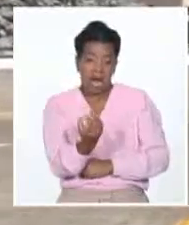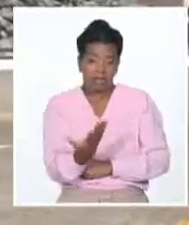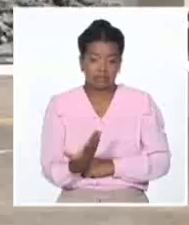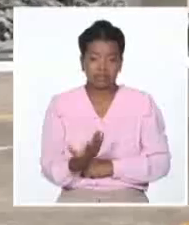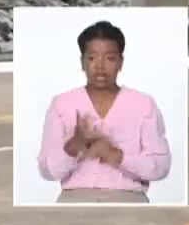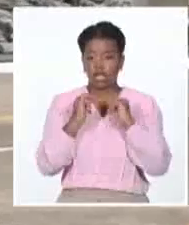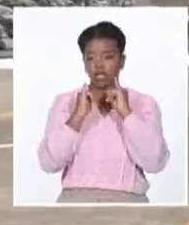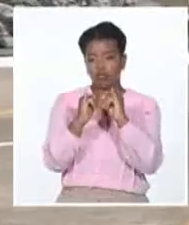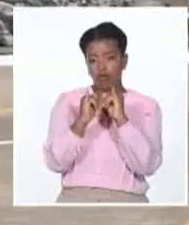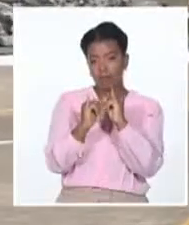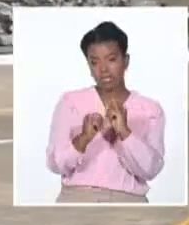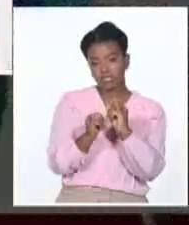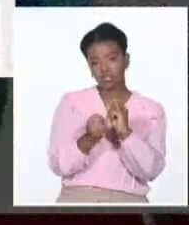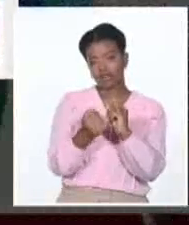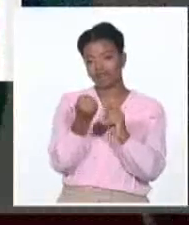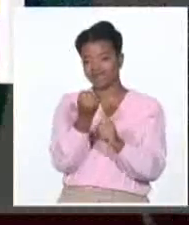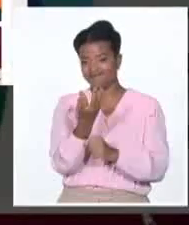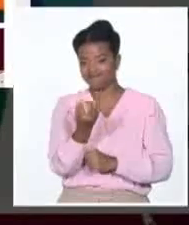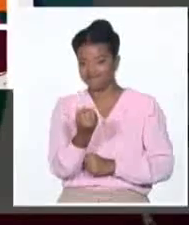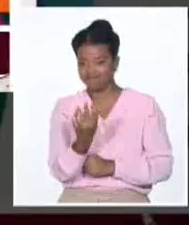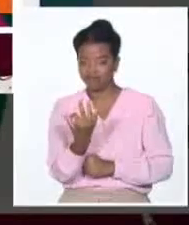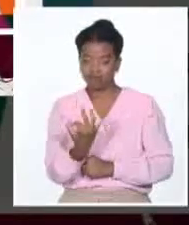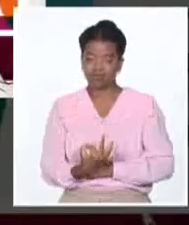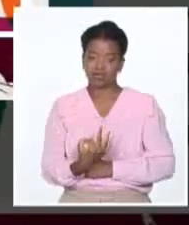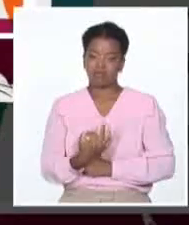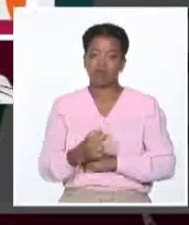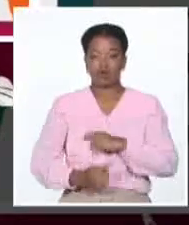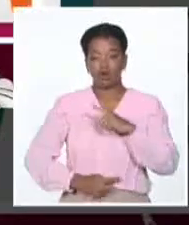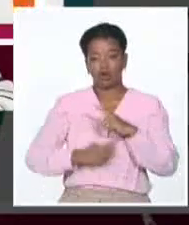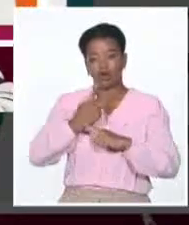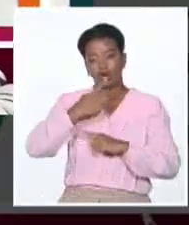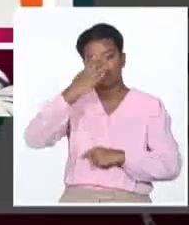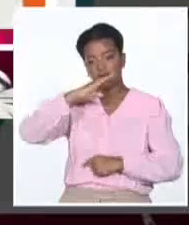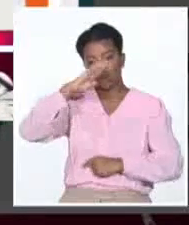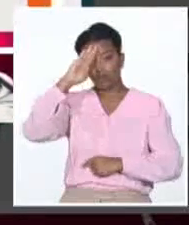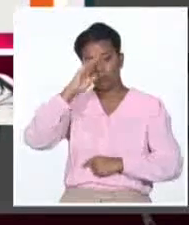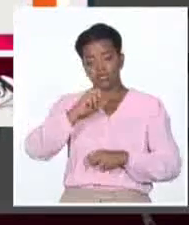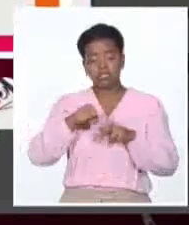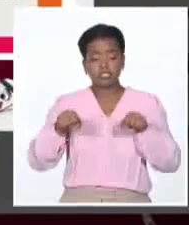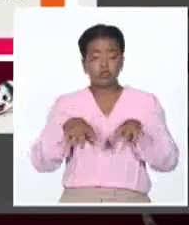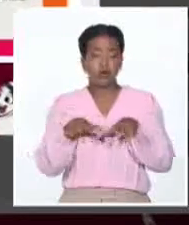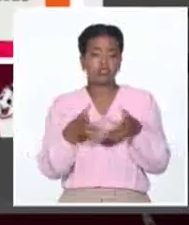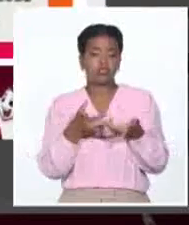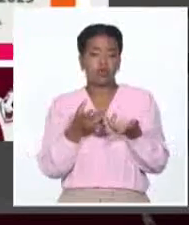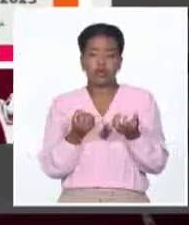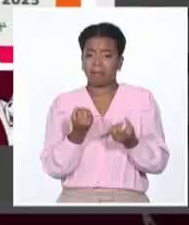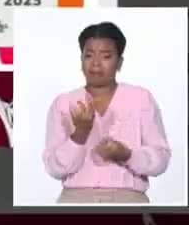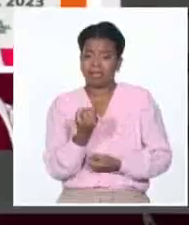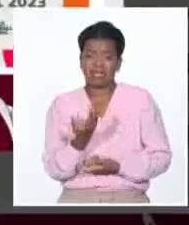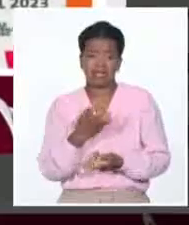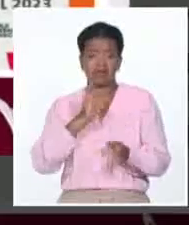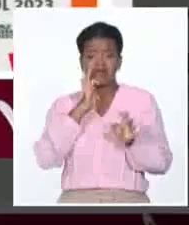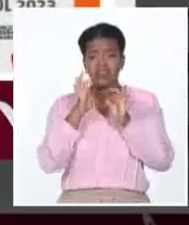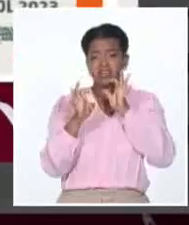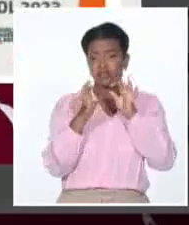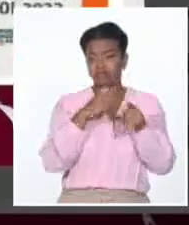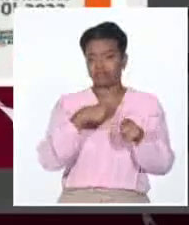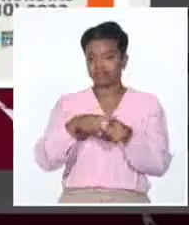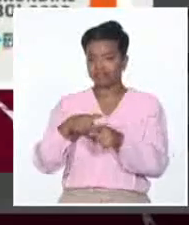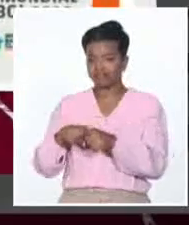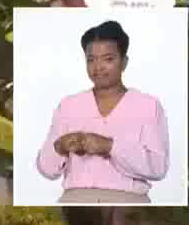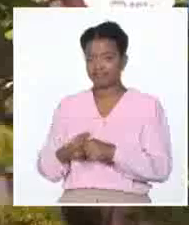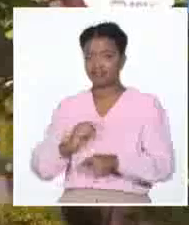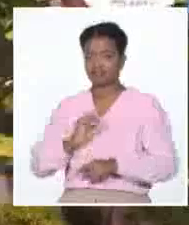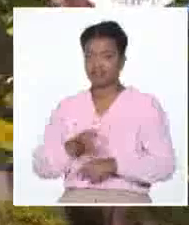la manipulación y la agresión permanente con supuestos hechos o situaciones en el espacio virtual para denigrar de los pilares y